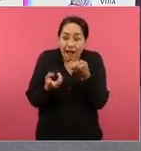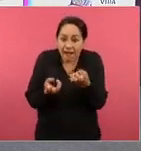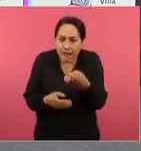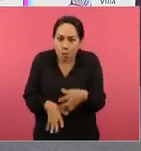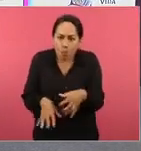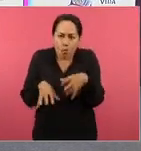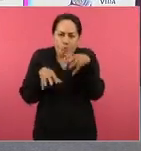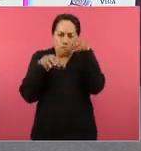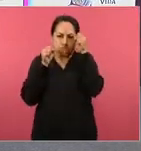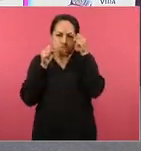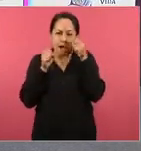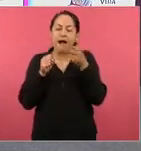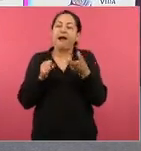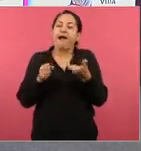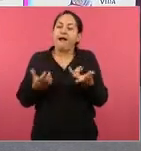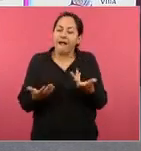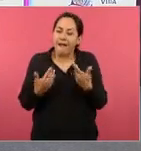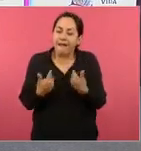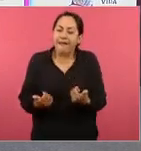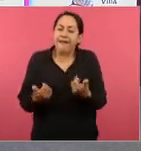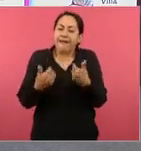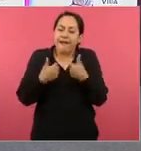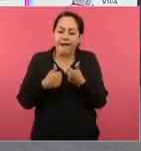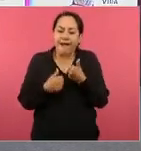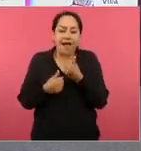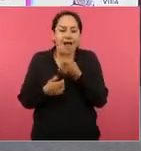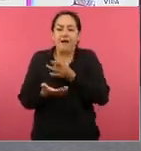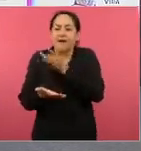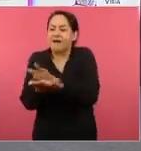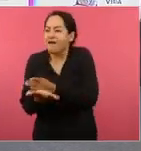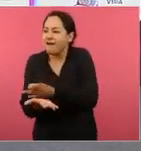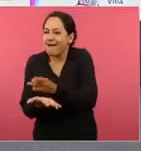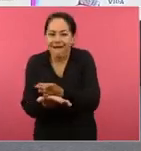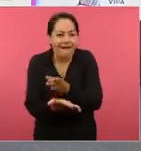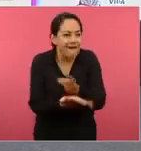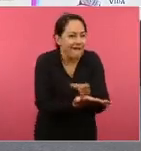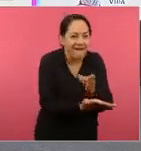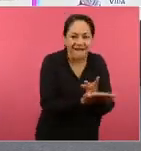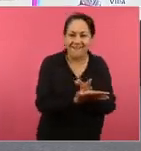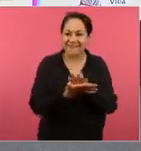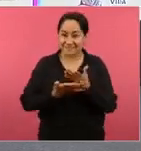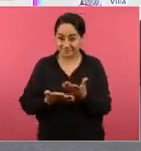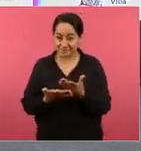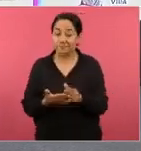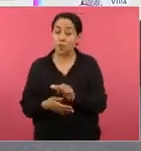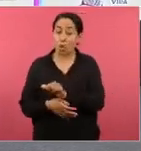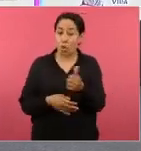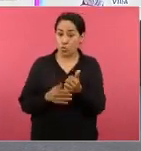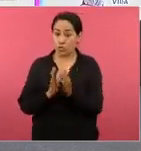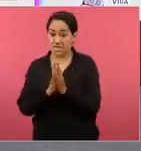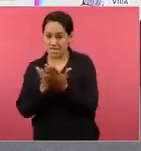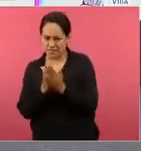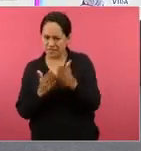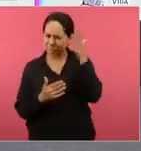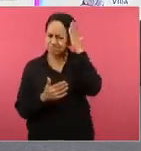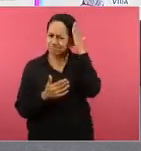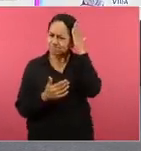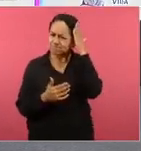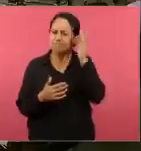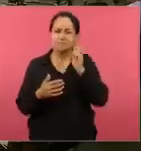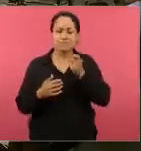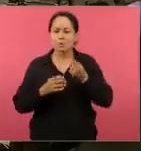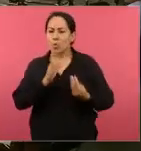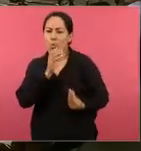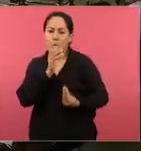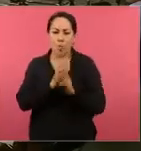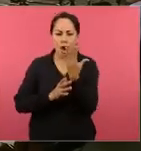contexto. Y finalmente, allá en la parte izquierda pueden observar el libro eje de esta nueva praxis, que es